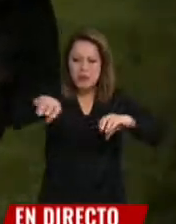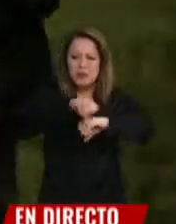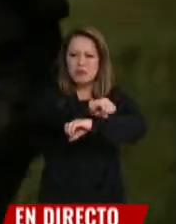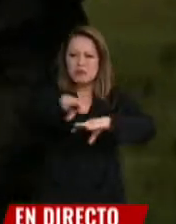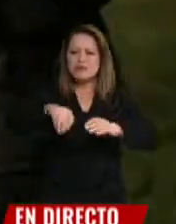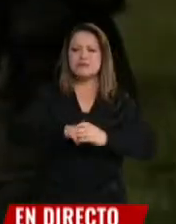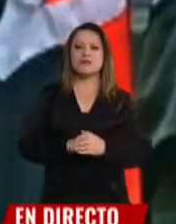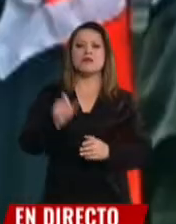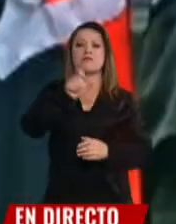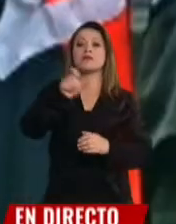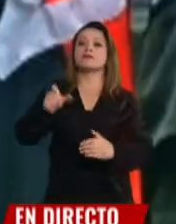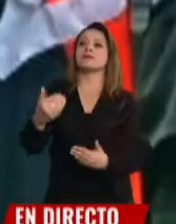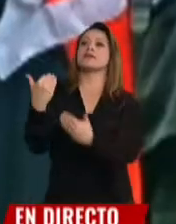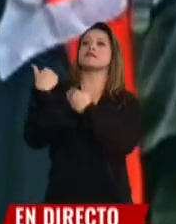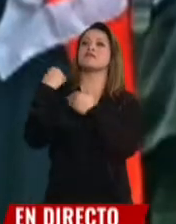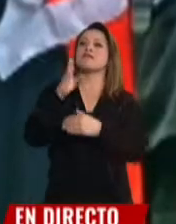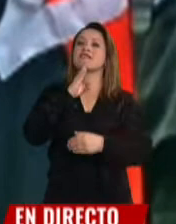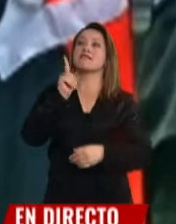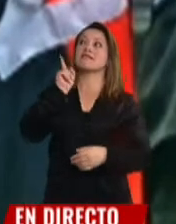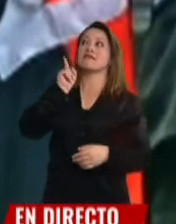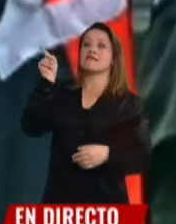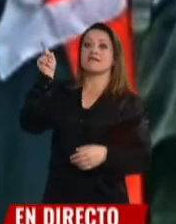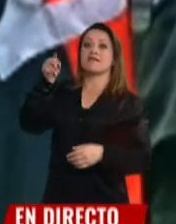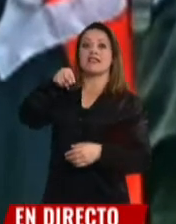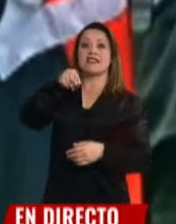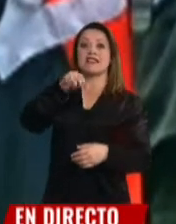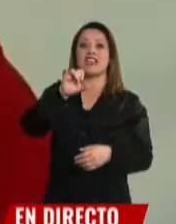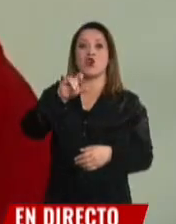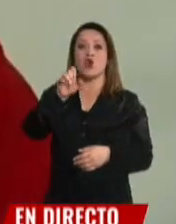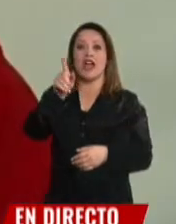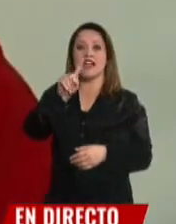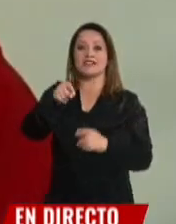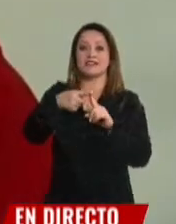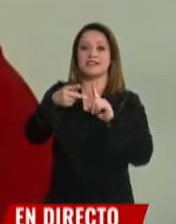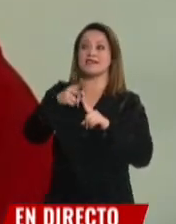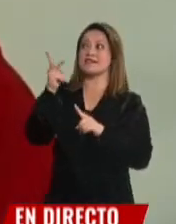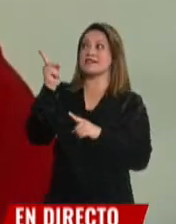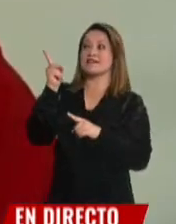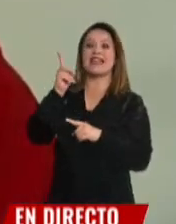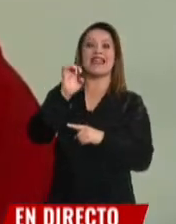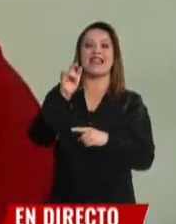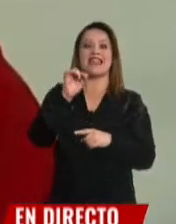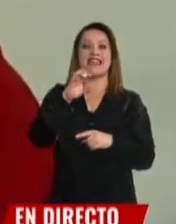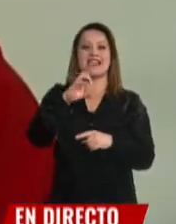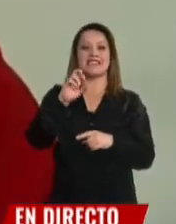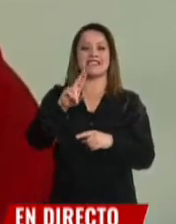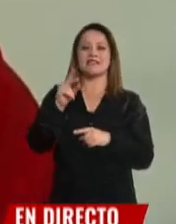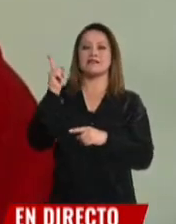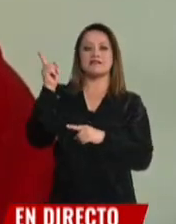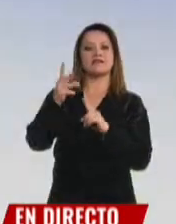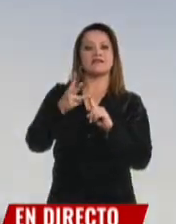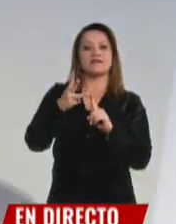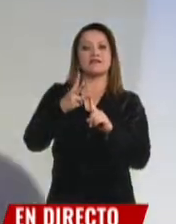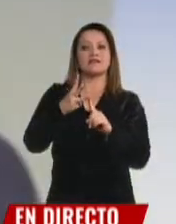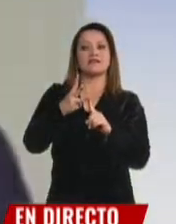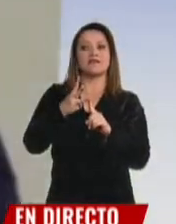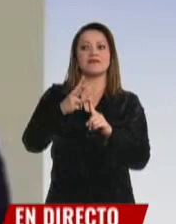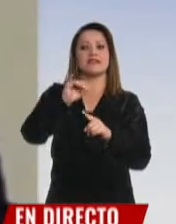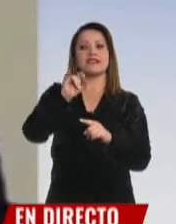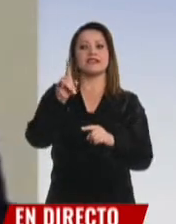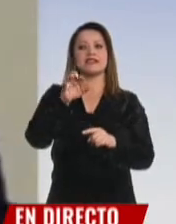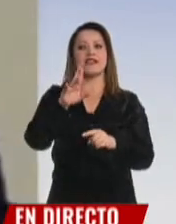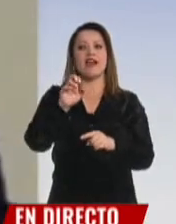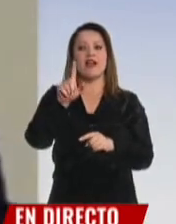responder por estos delitos son Nicolás Rodríguez, alias Gavino, Eliezer Chamorro, alias Antonio García,